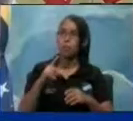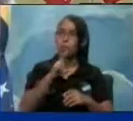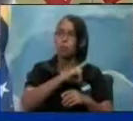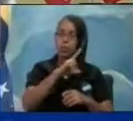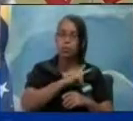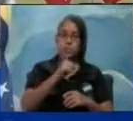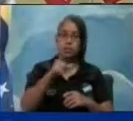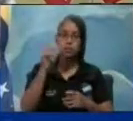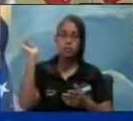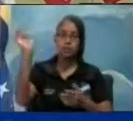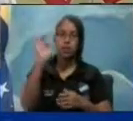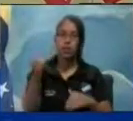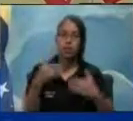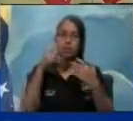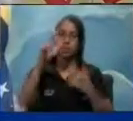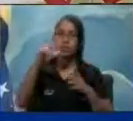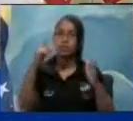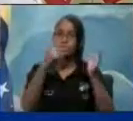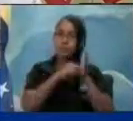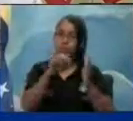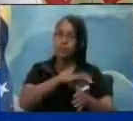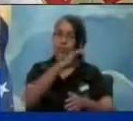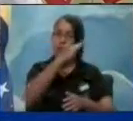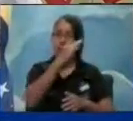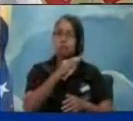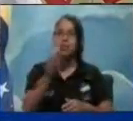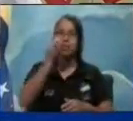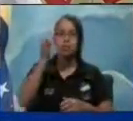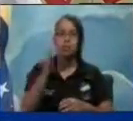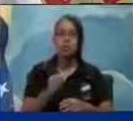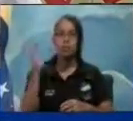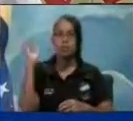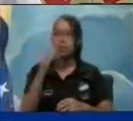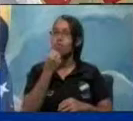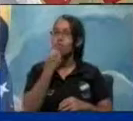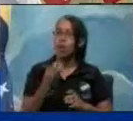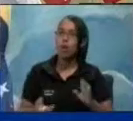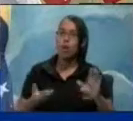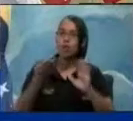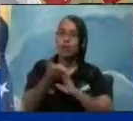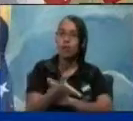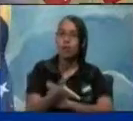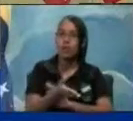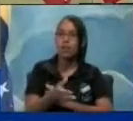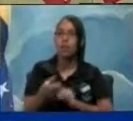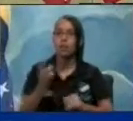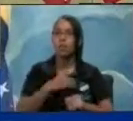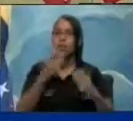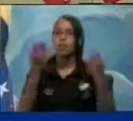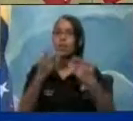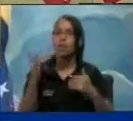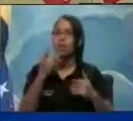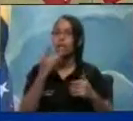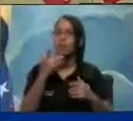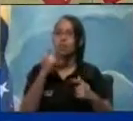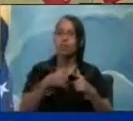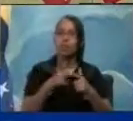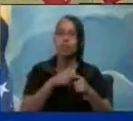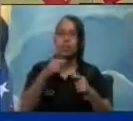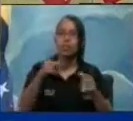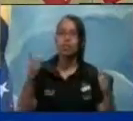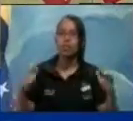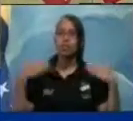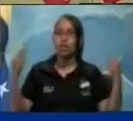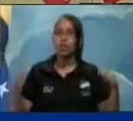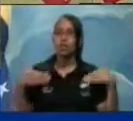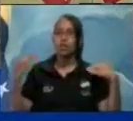entregaron 3,000 almas. Seguramente que trae una buena ofrenda, ese me va a tirar algo. Y entonces se alegró,